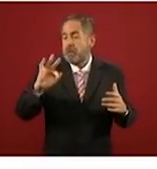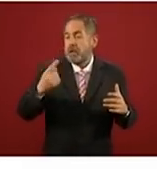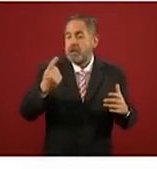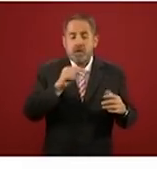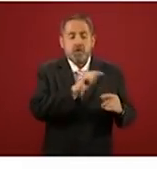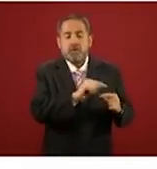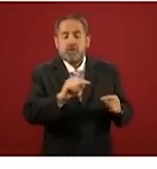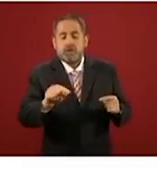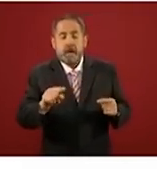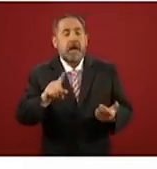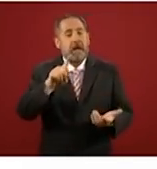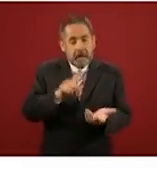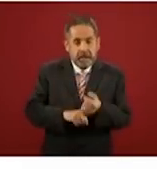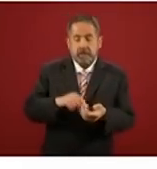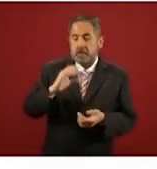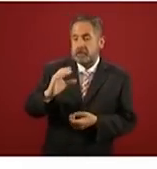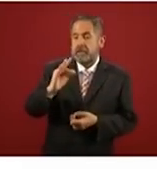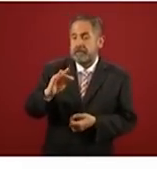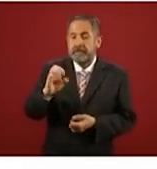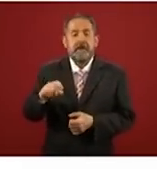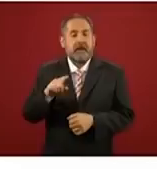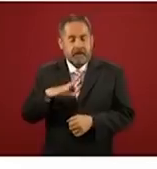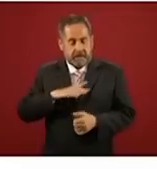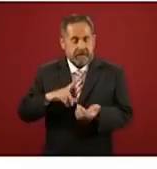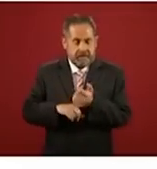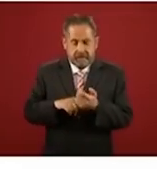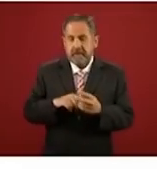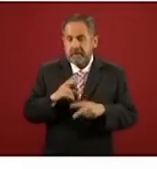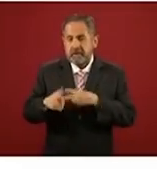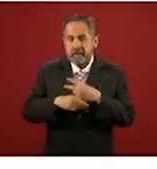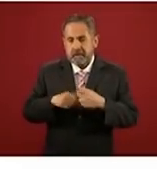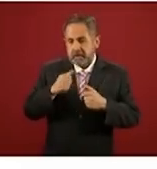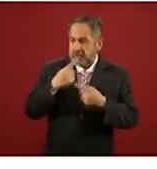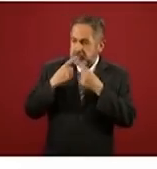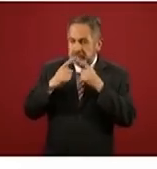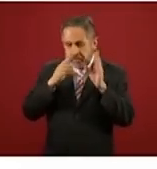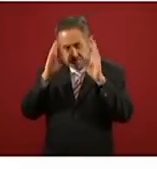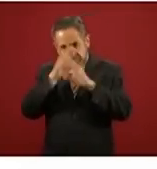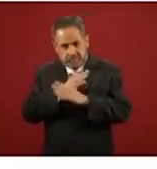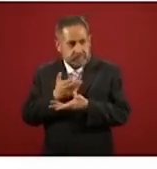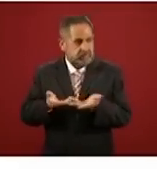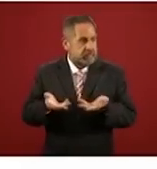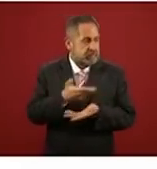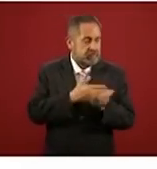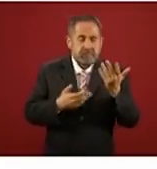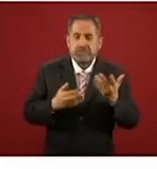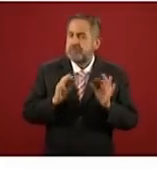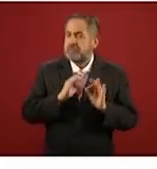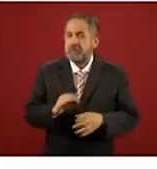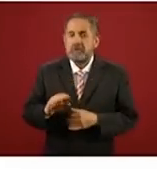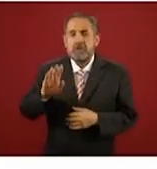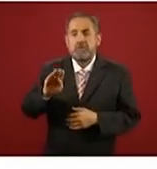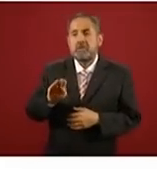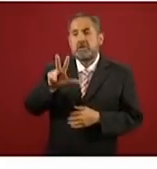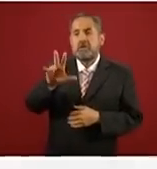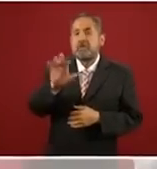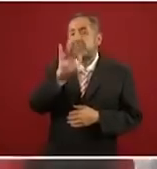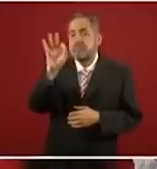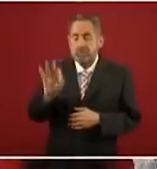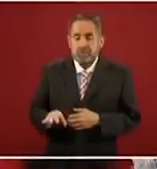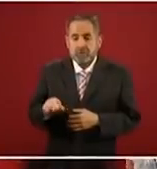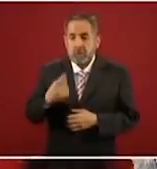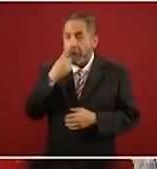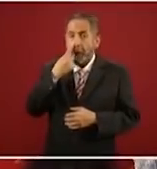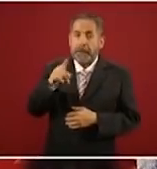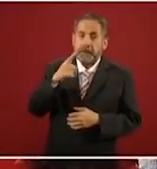todas las oficinas tienen módulos de fp donde conciliamos más del 98% de